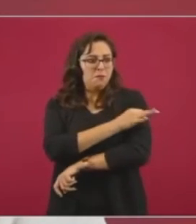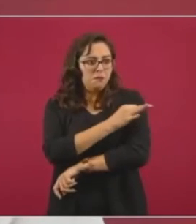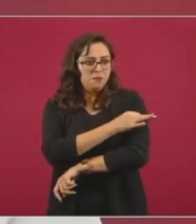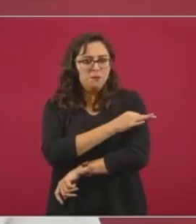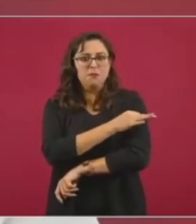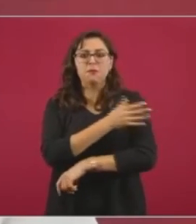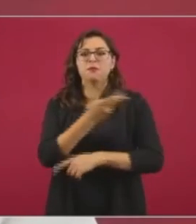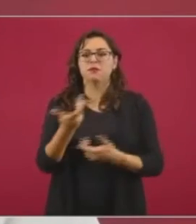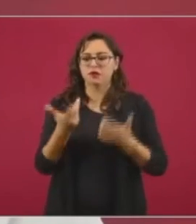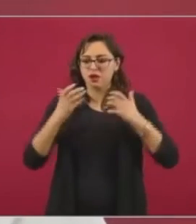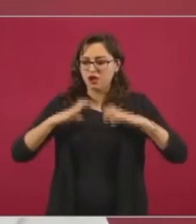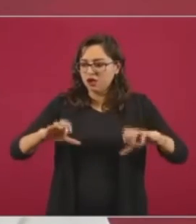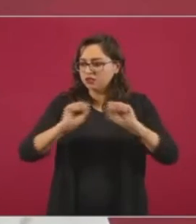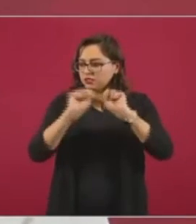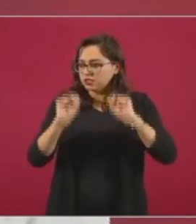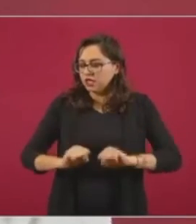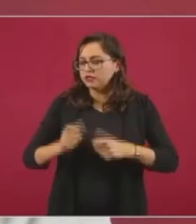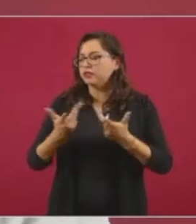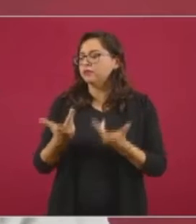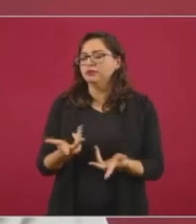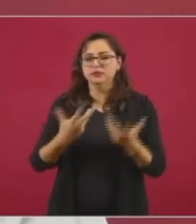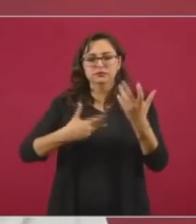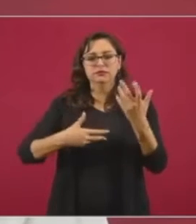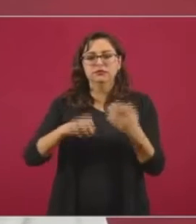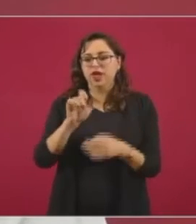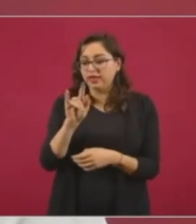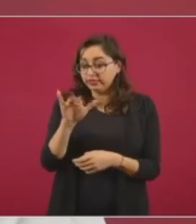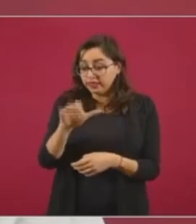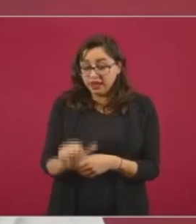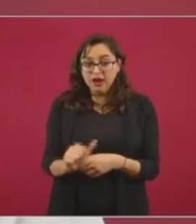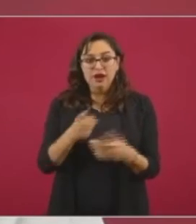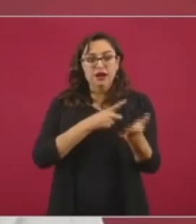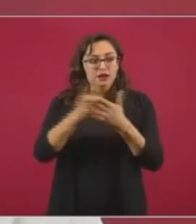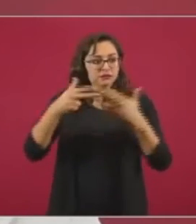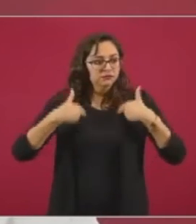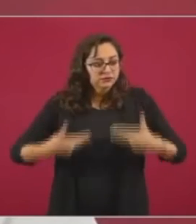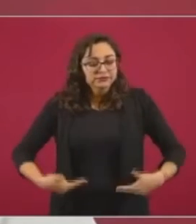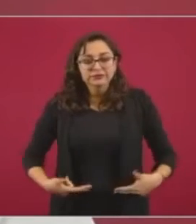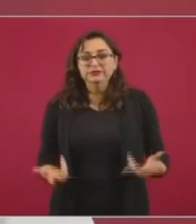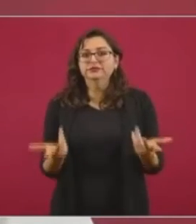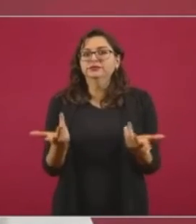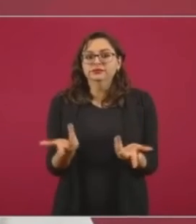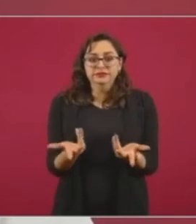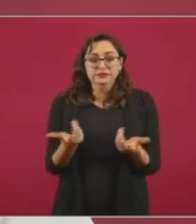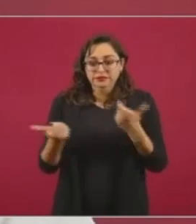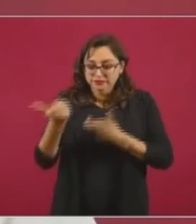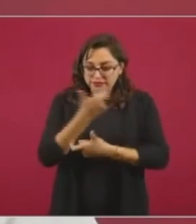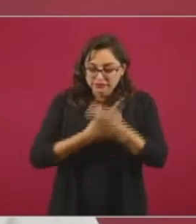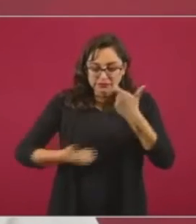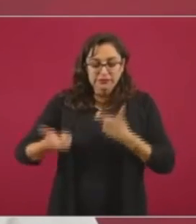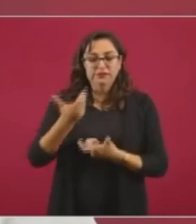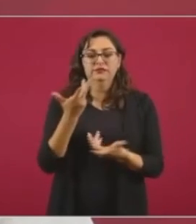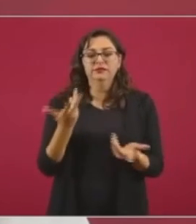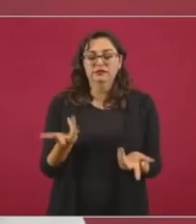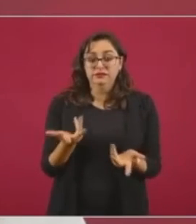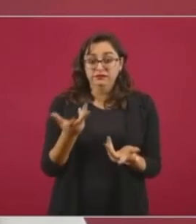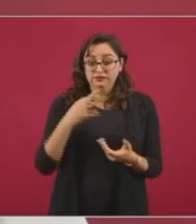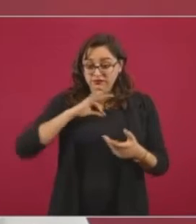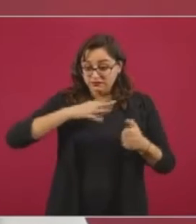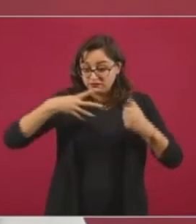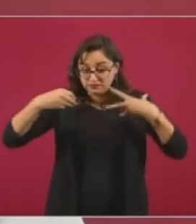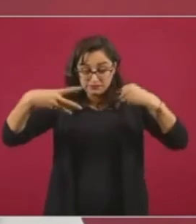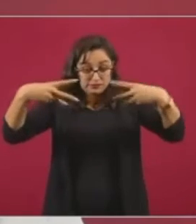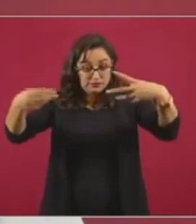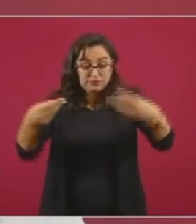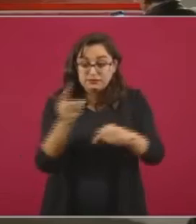vacunología, sistemas de salud, ética, derechos humanos, economía de la salud,